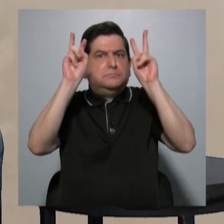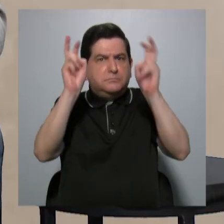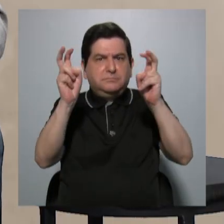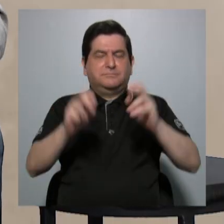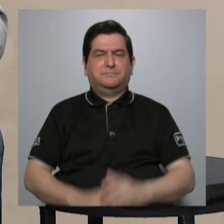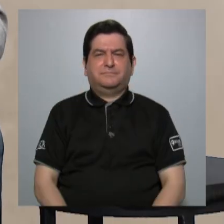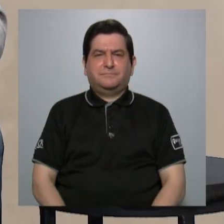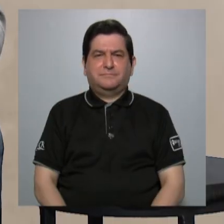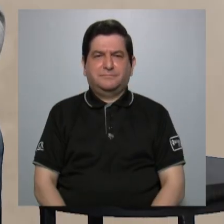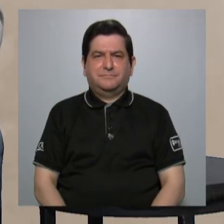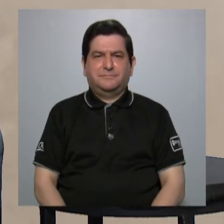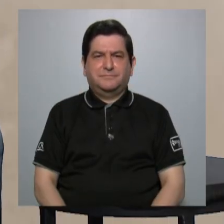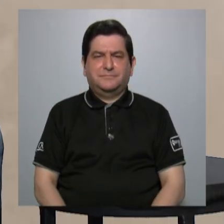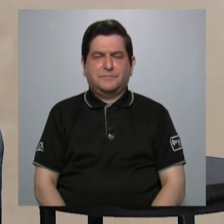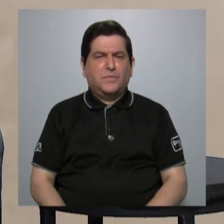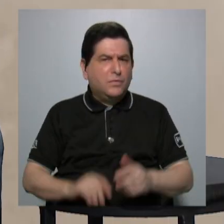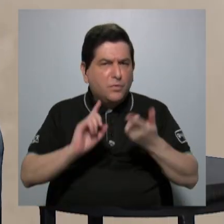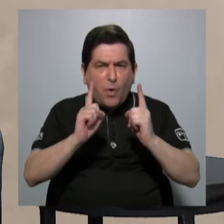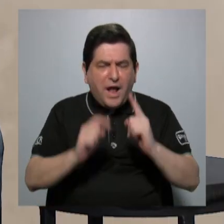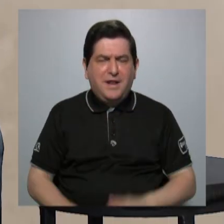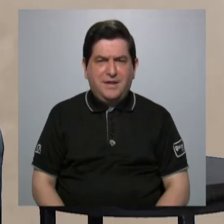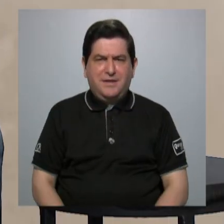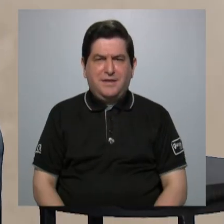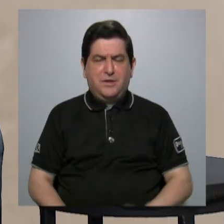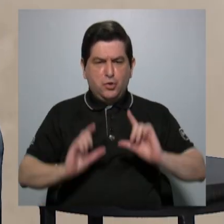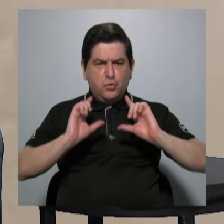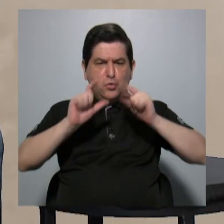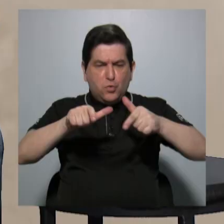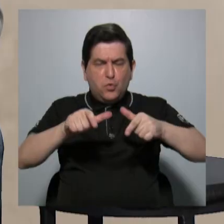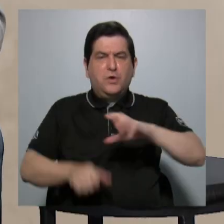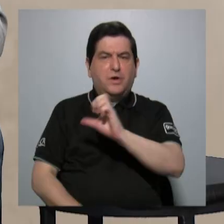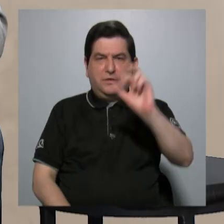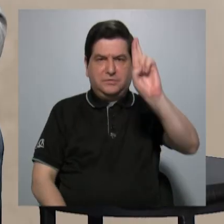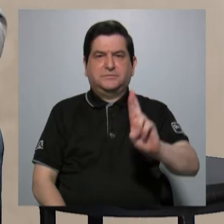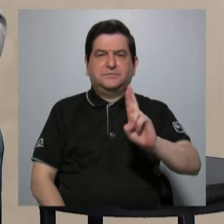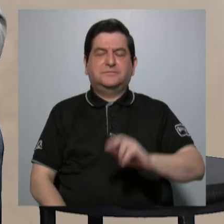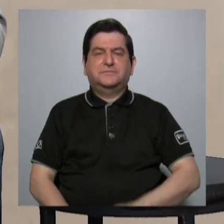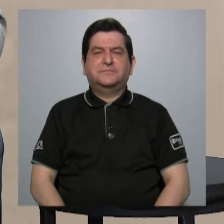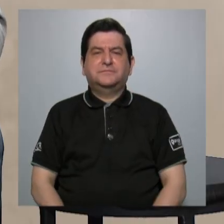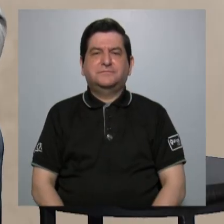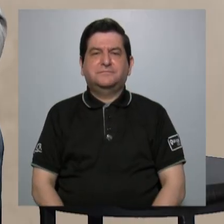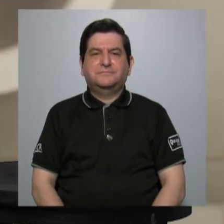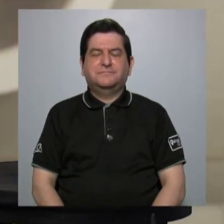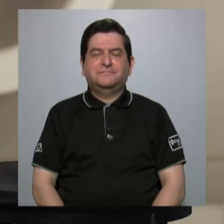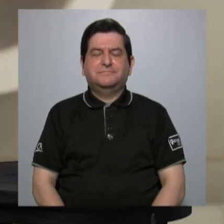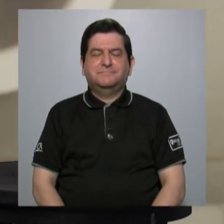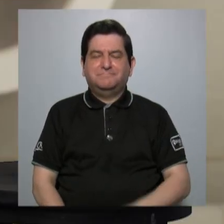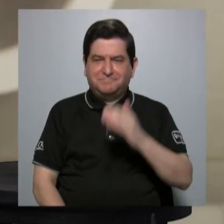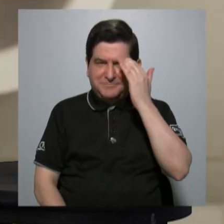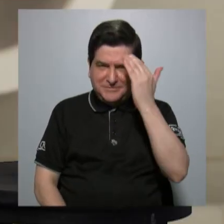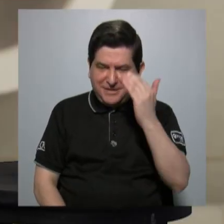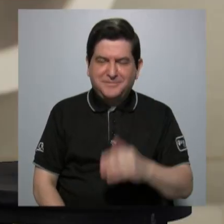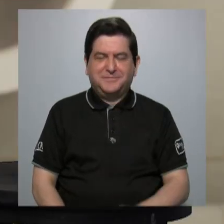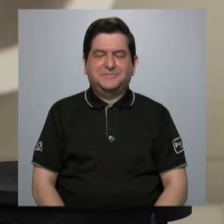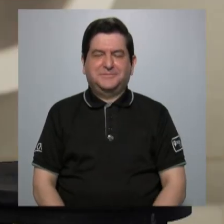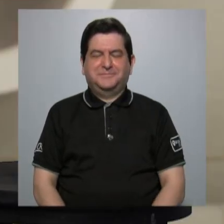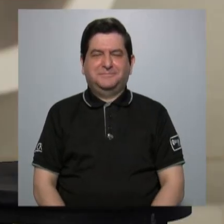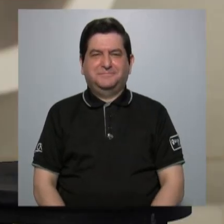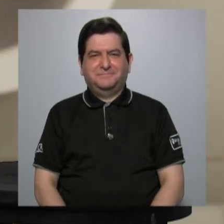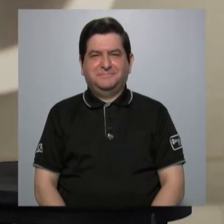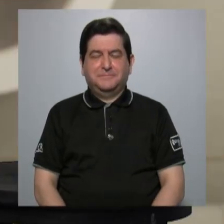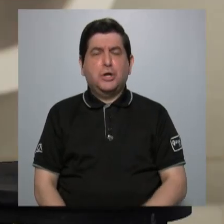importante tema, como lo es el tema de los residuos sólidos en Costa Rica. Bueno, don Gustavo y a la